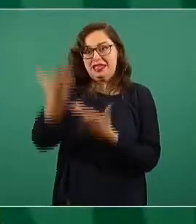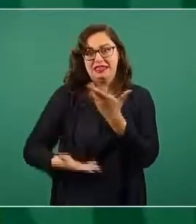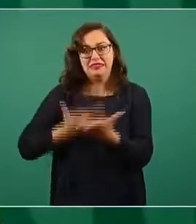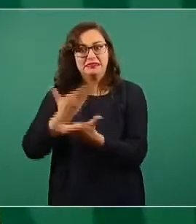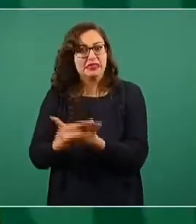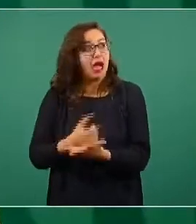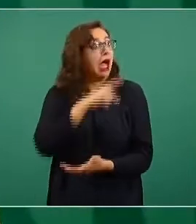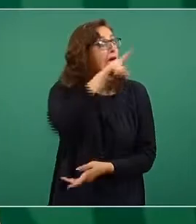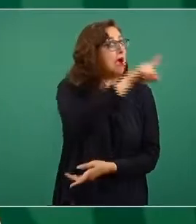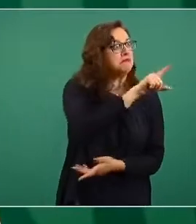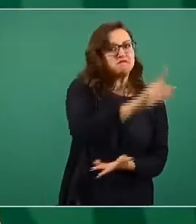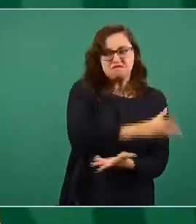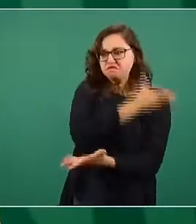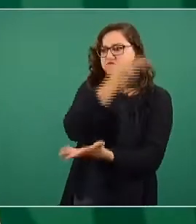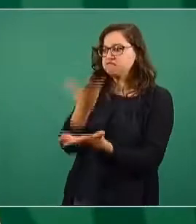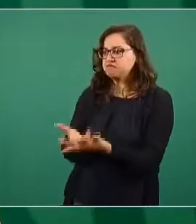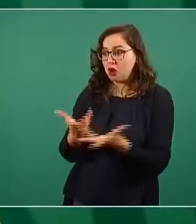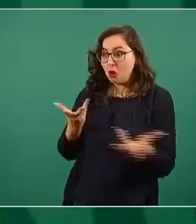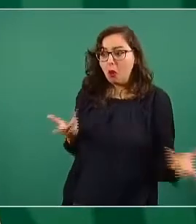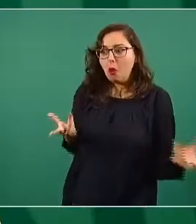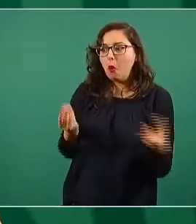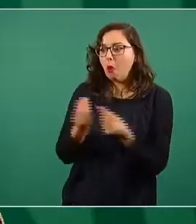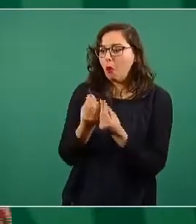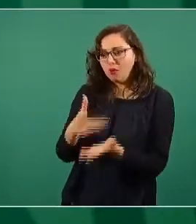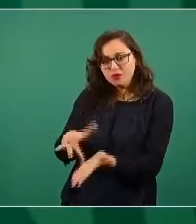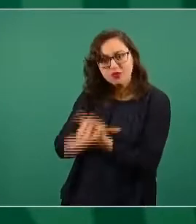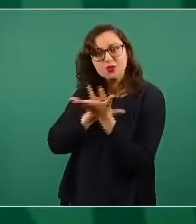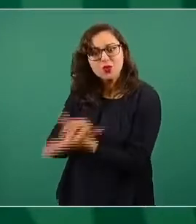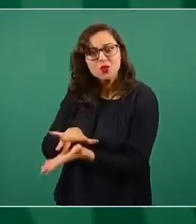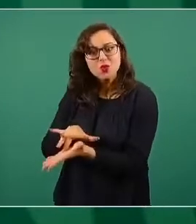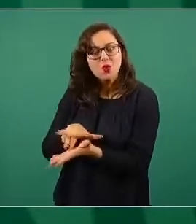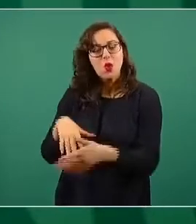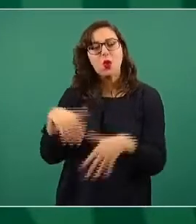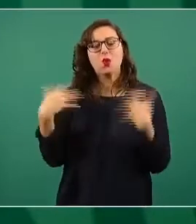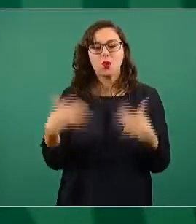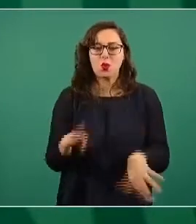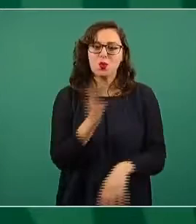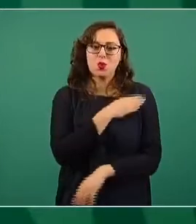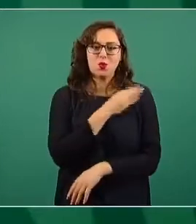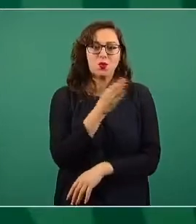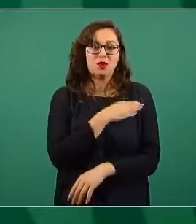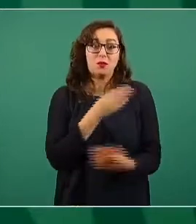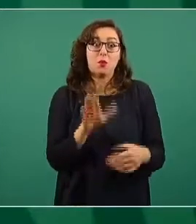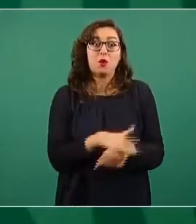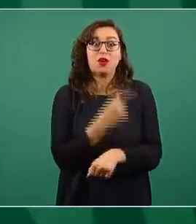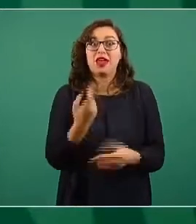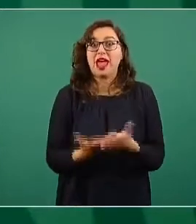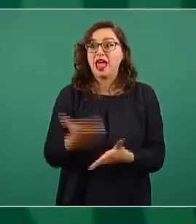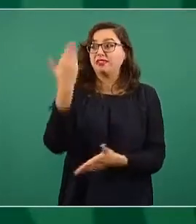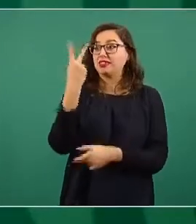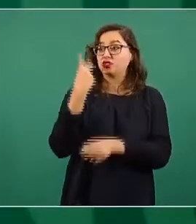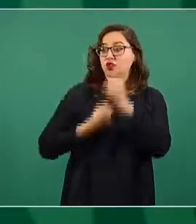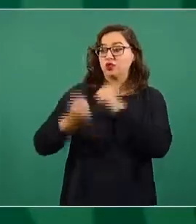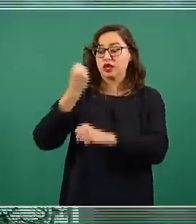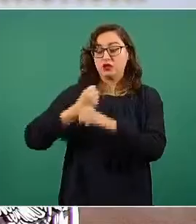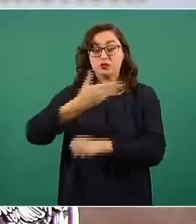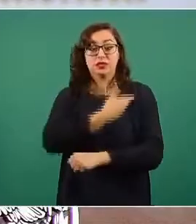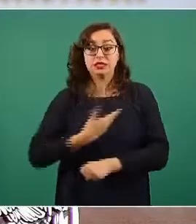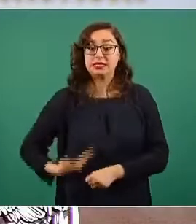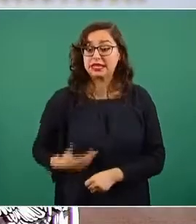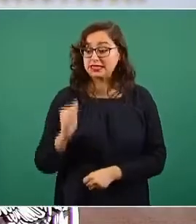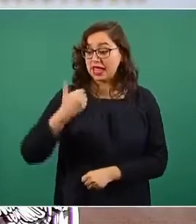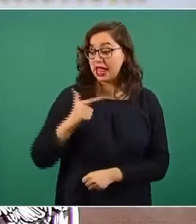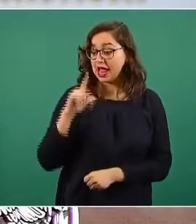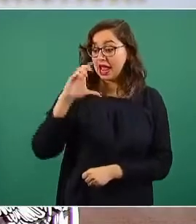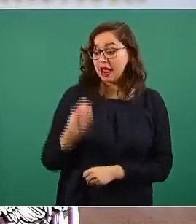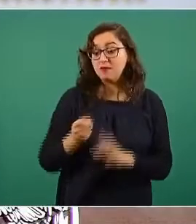que inició esta administración, ha estado propugnando el presidente Andrés Manuel López Obrador. Incluso, como ustedes saben,